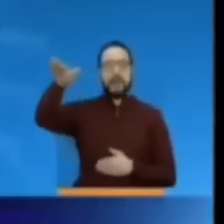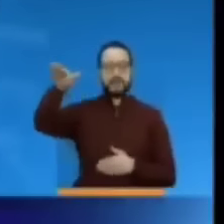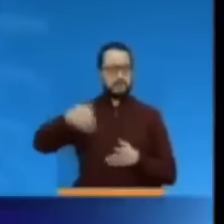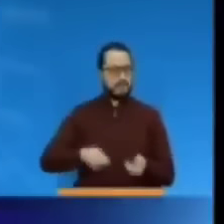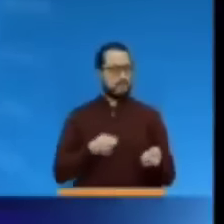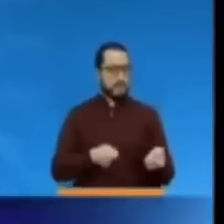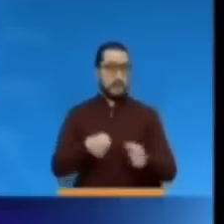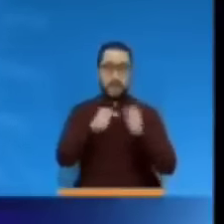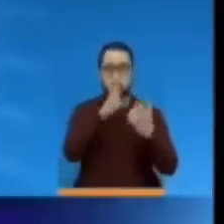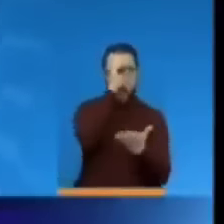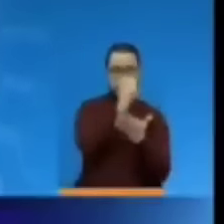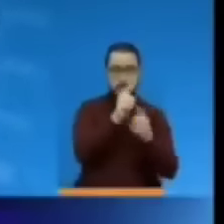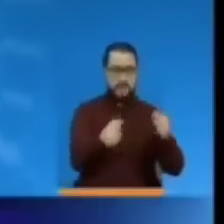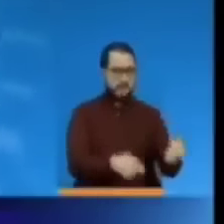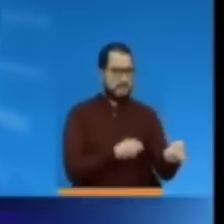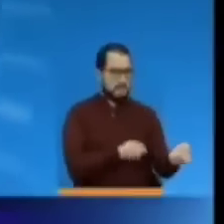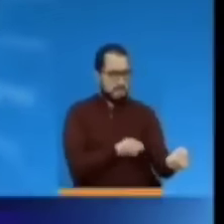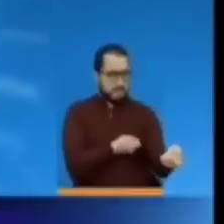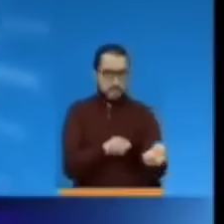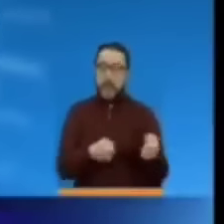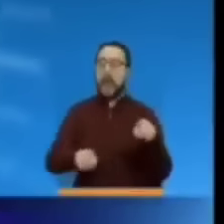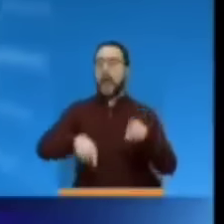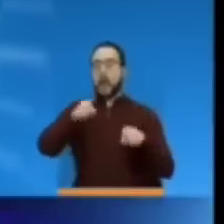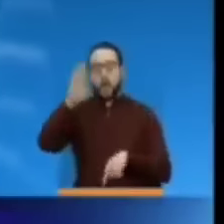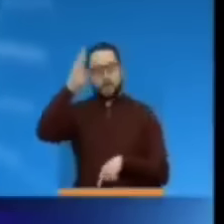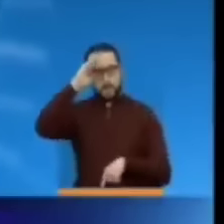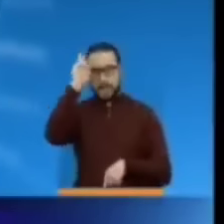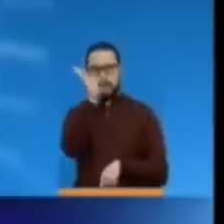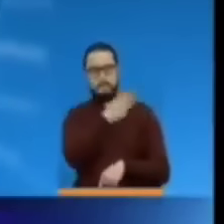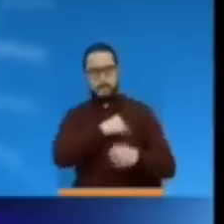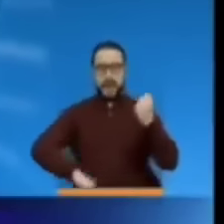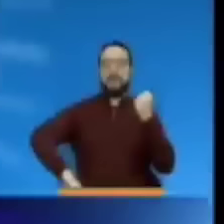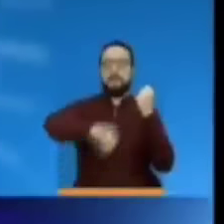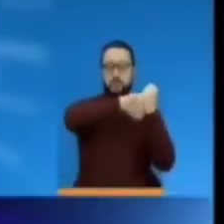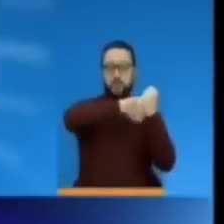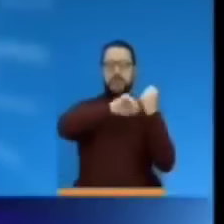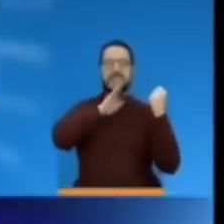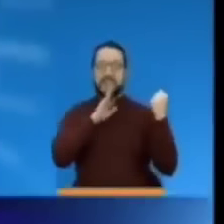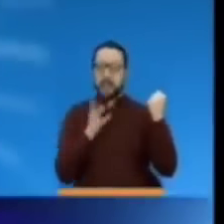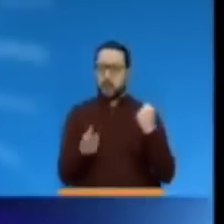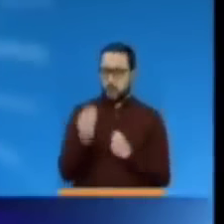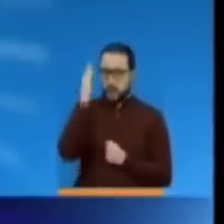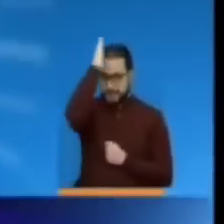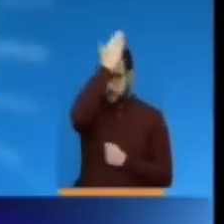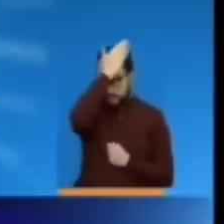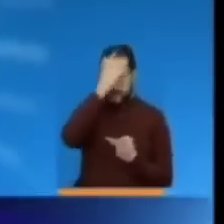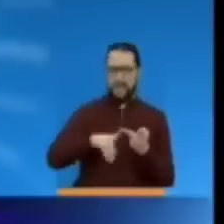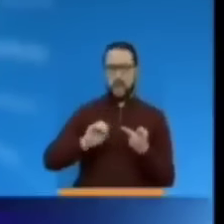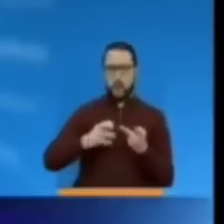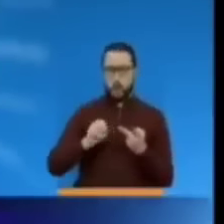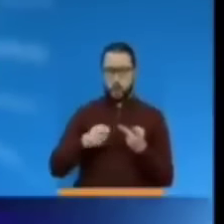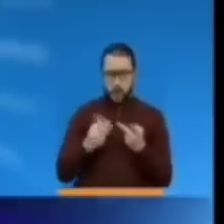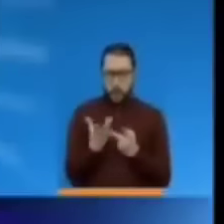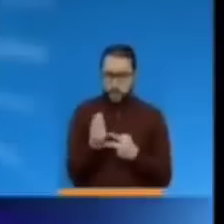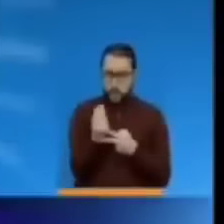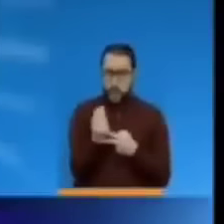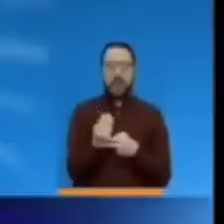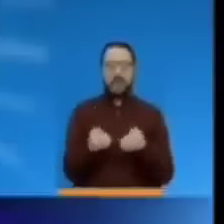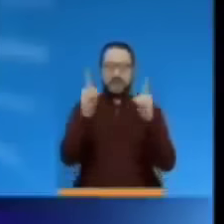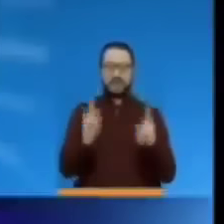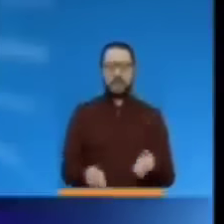la diferencia y con oficiales de la fuerza pública y bajo las órdenes del clan de los Ochoa, miembros del cartel de Pablo Escobar, decidieron eliminar decenas de miles